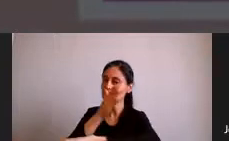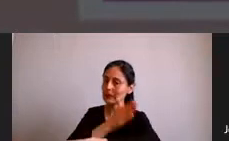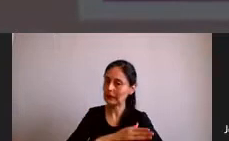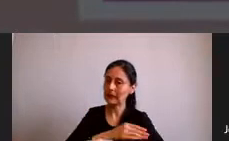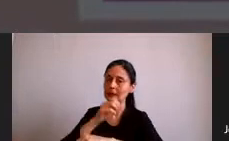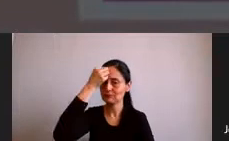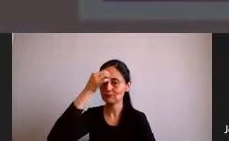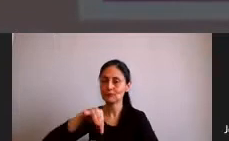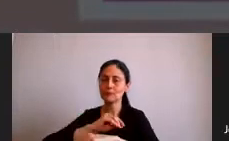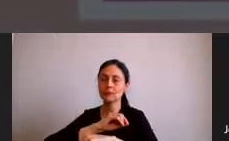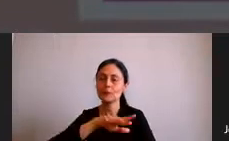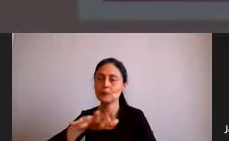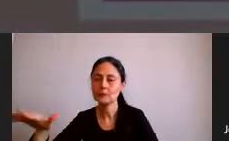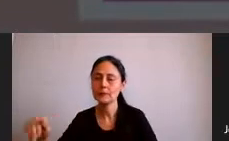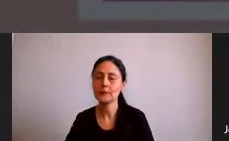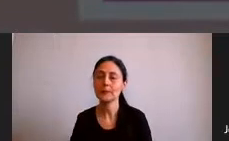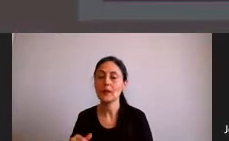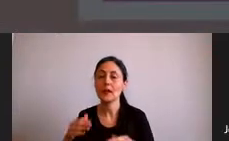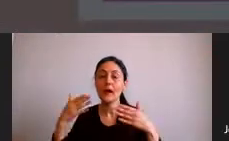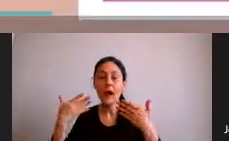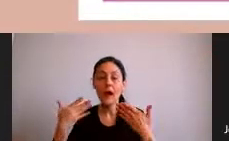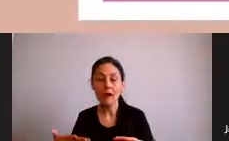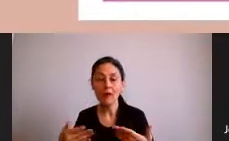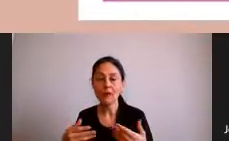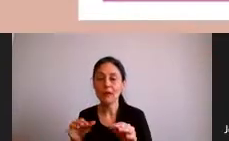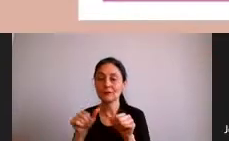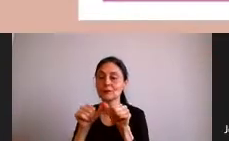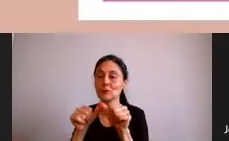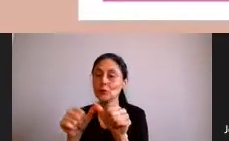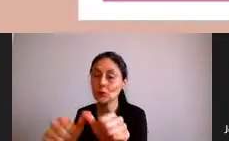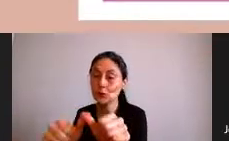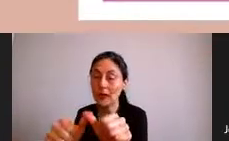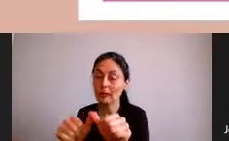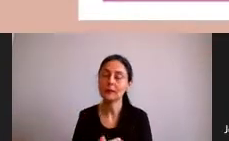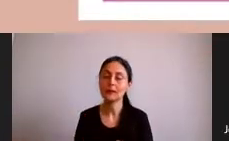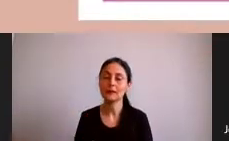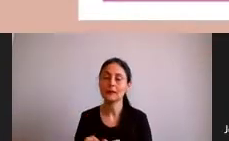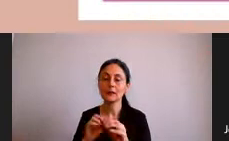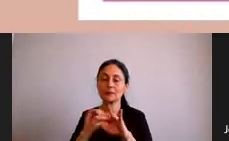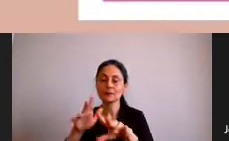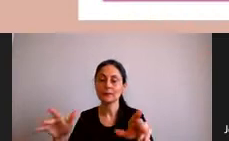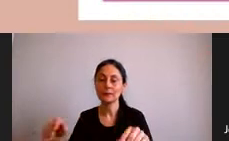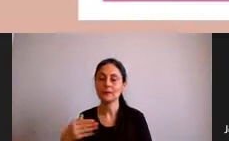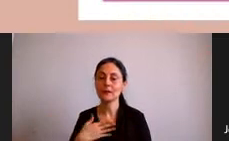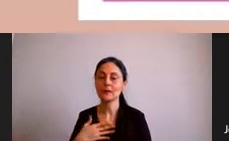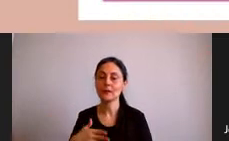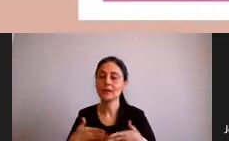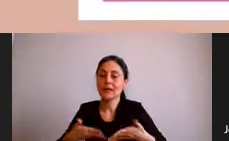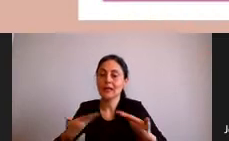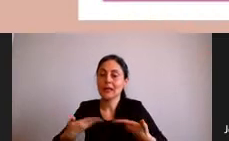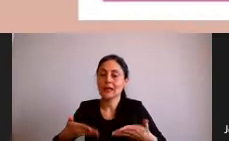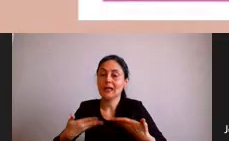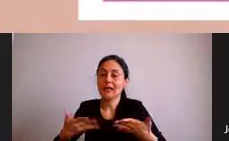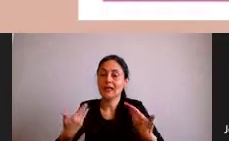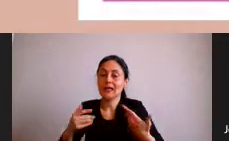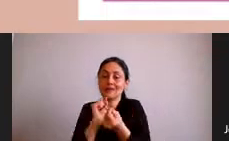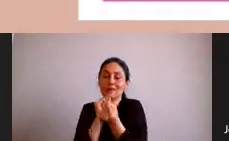¿Qué es lo que ha ocurrido durante la pandemia? Los diversos estudios demuestran que el ánimo ha cambiado, producto de todas las